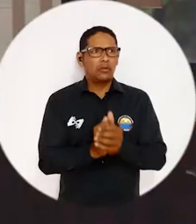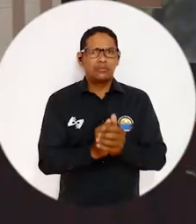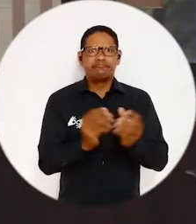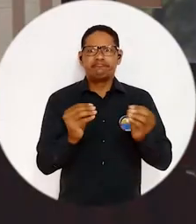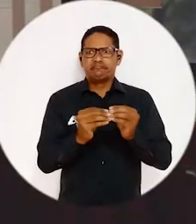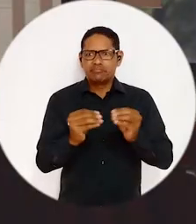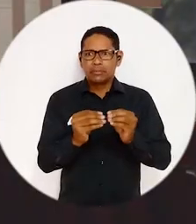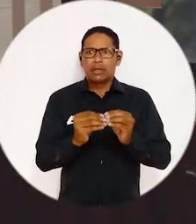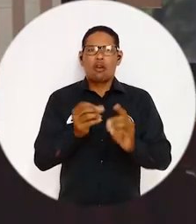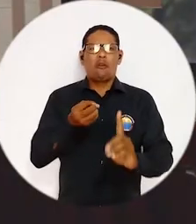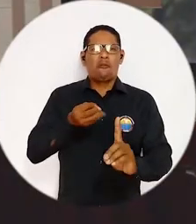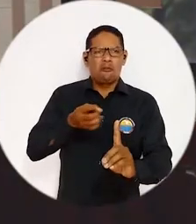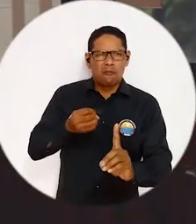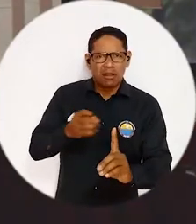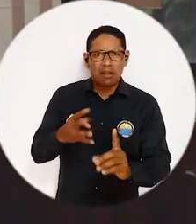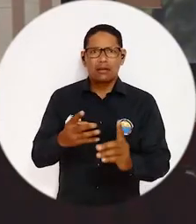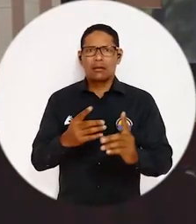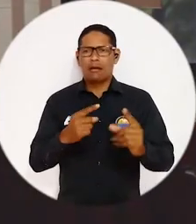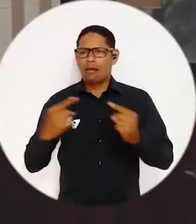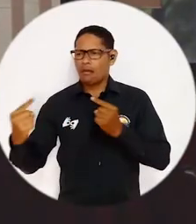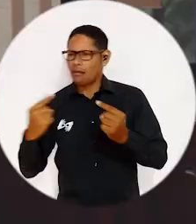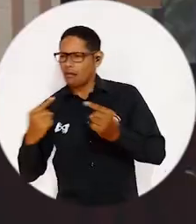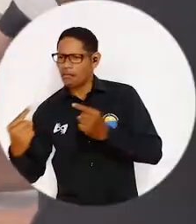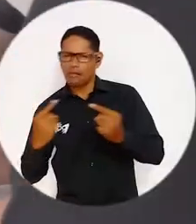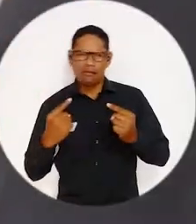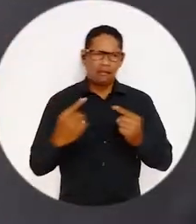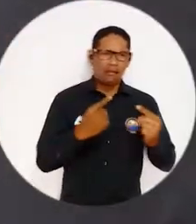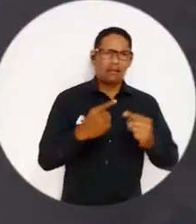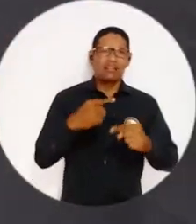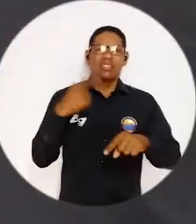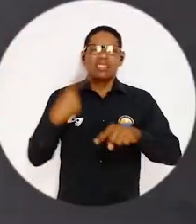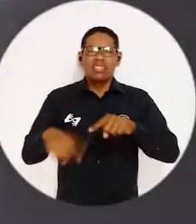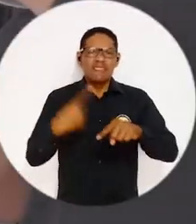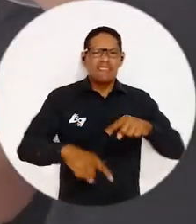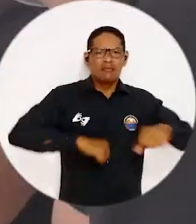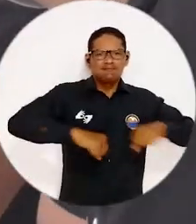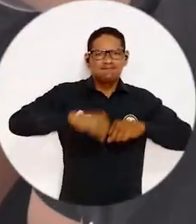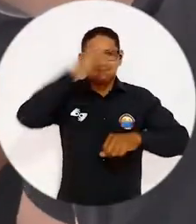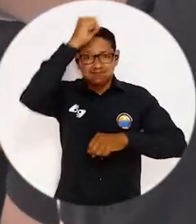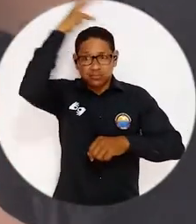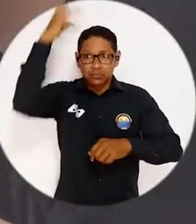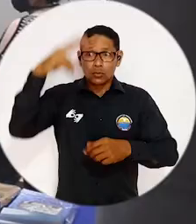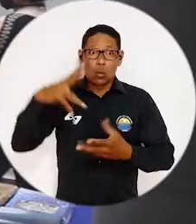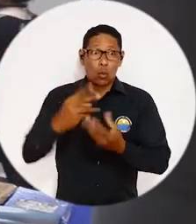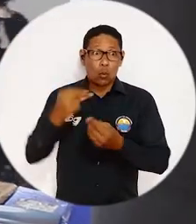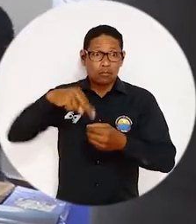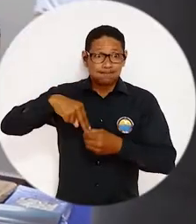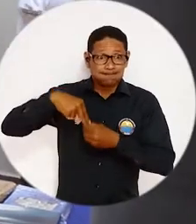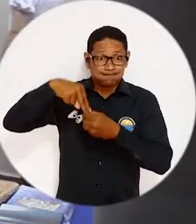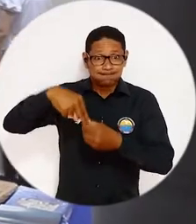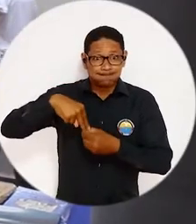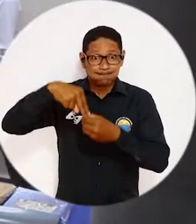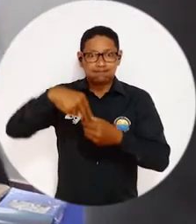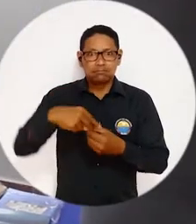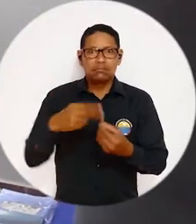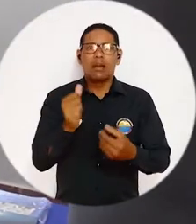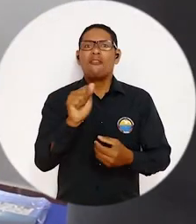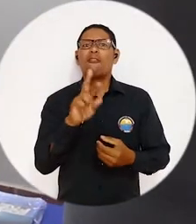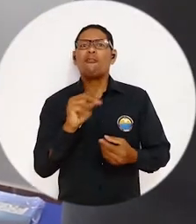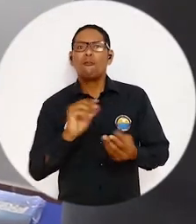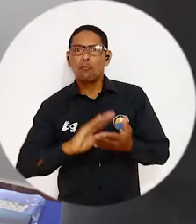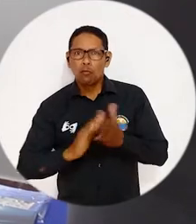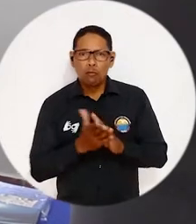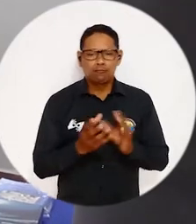presentaciones de libros, de todo lo que tiene que ver con conferencias, conversatorios, actividades lúdicas. Han venido indígenas,